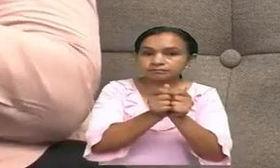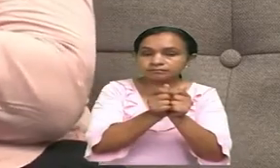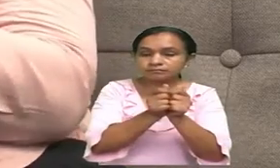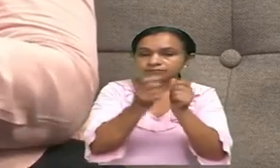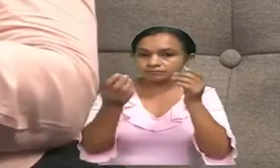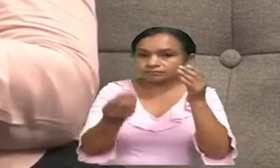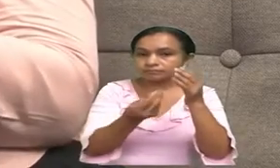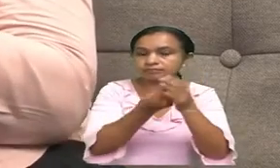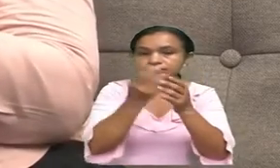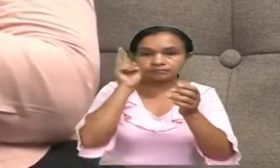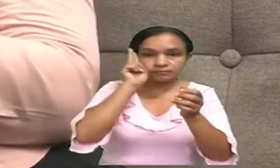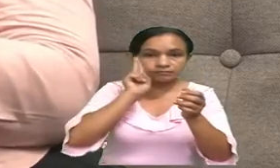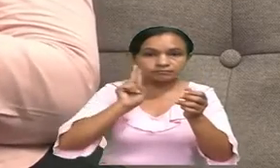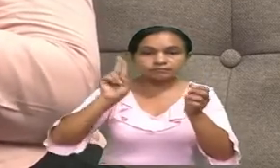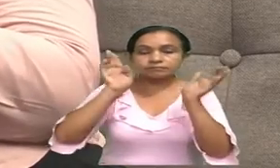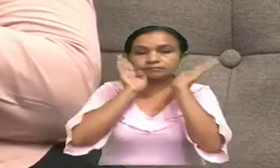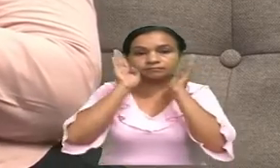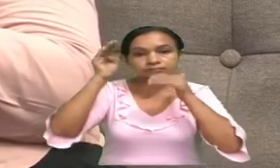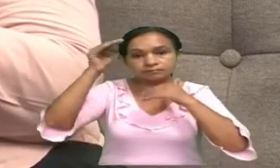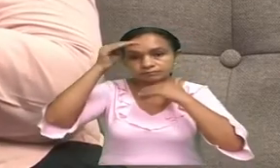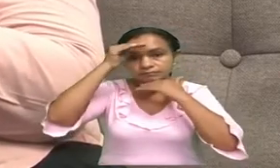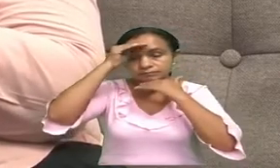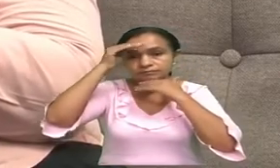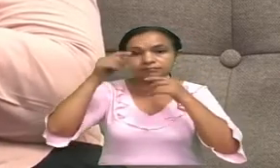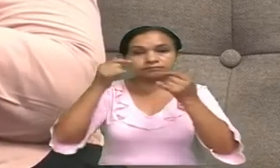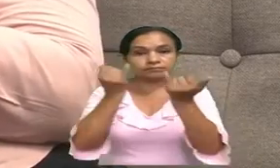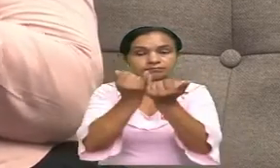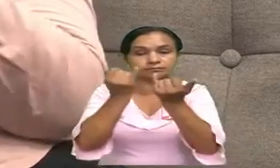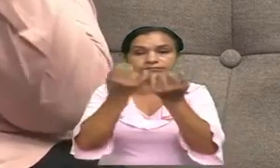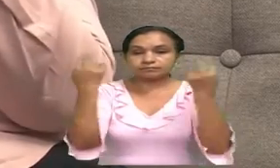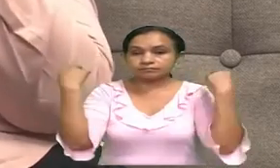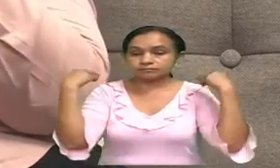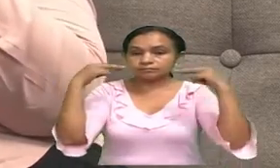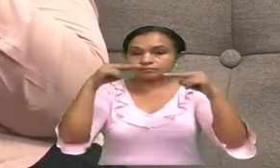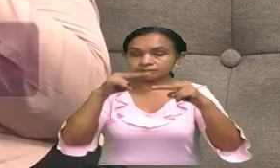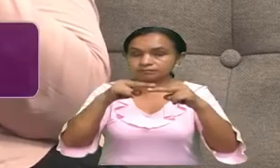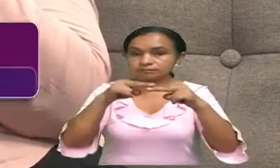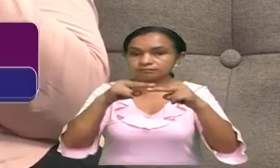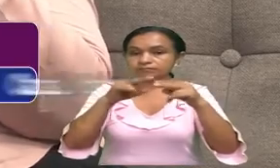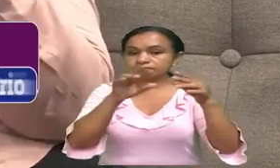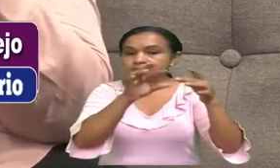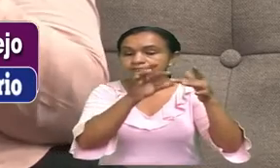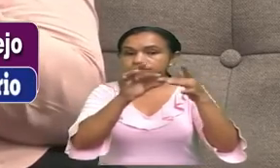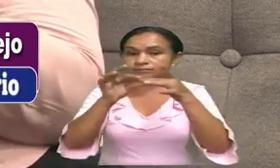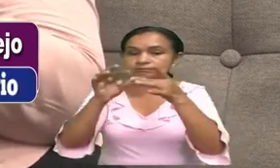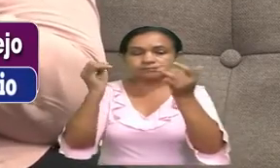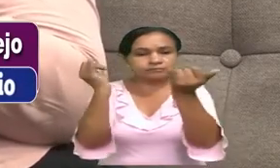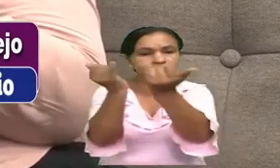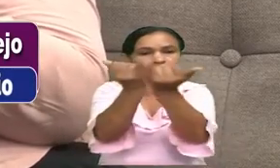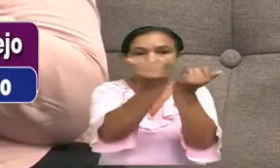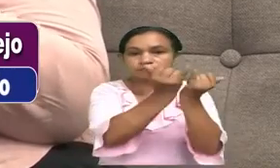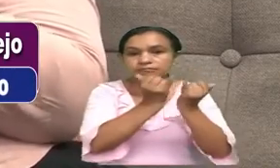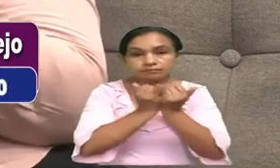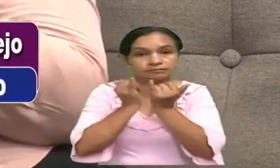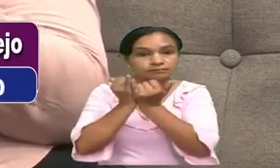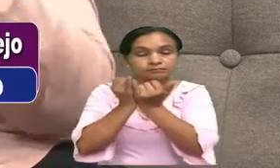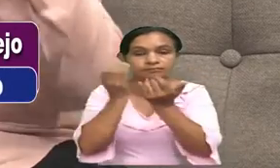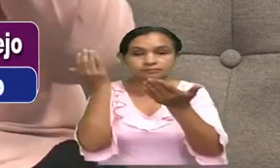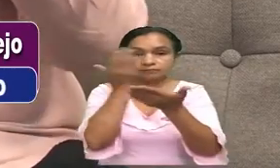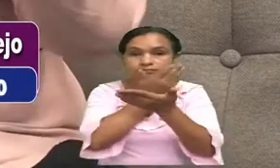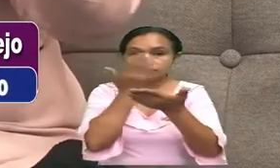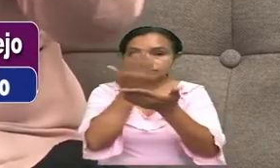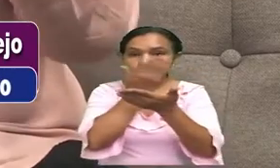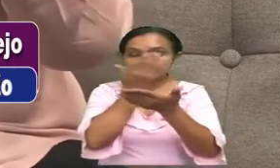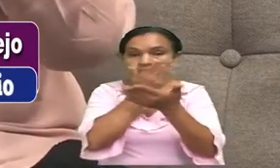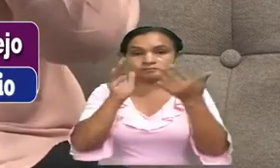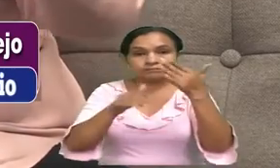integran también universidades privadas que tienen la carrera de formación de profesores, para que haya un currículum común de la formación y